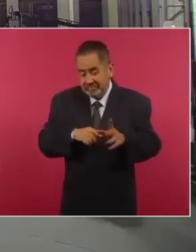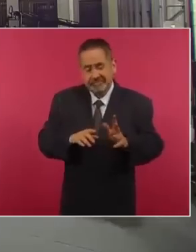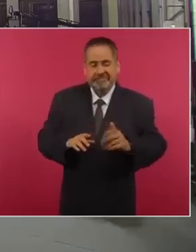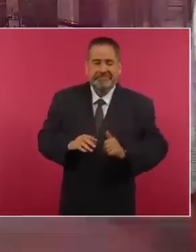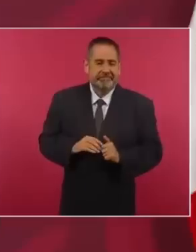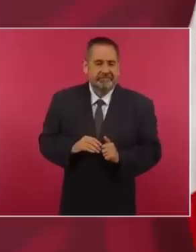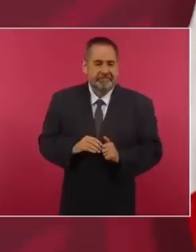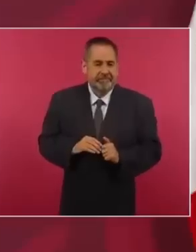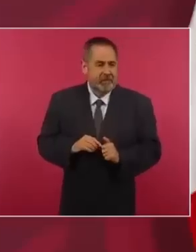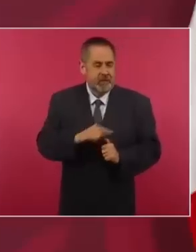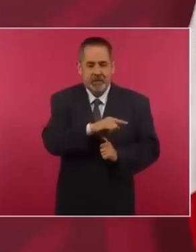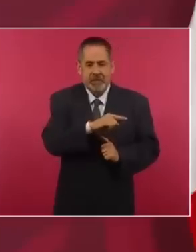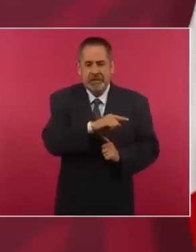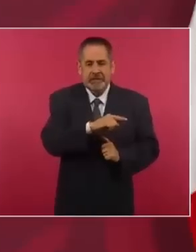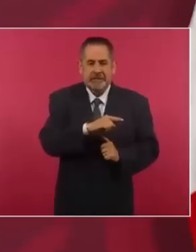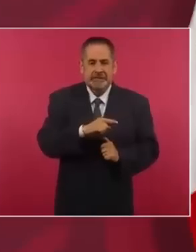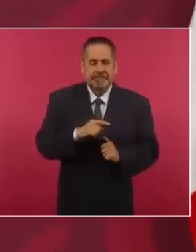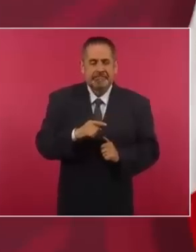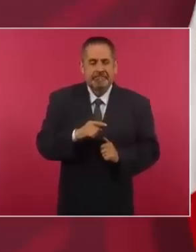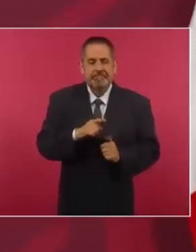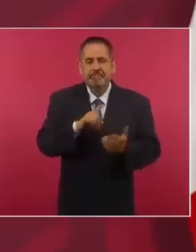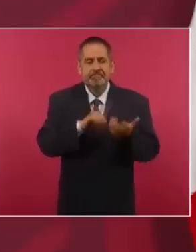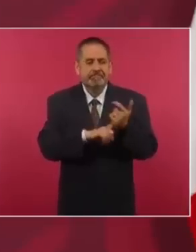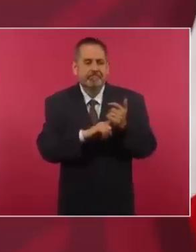y que no hay